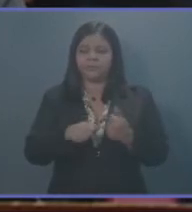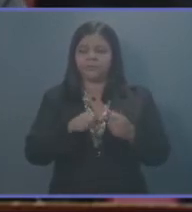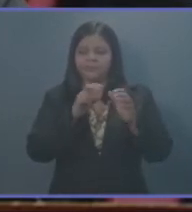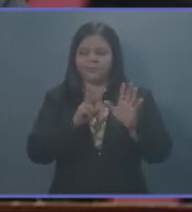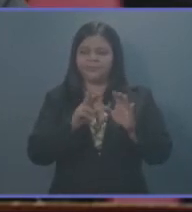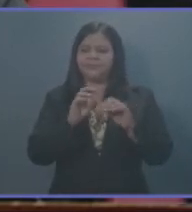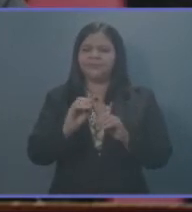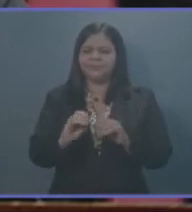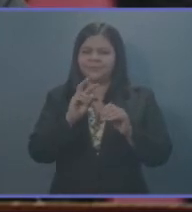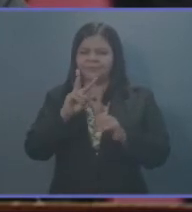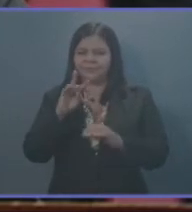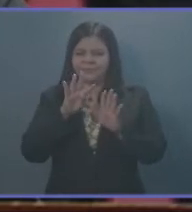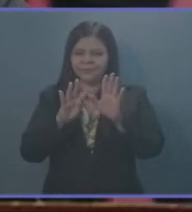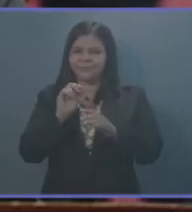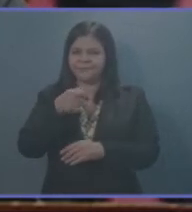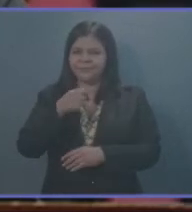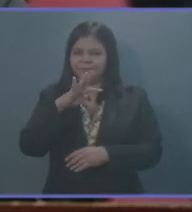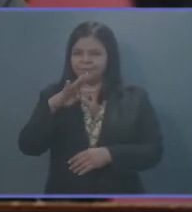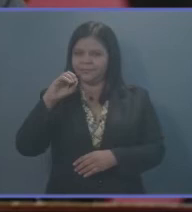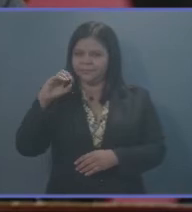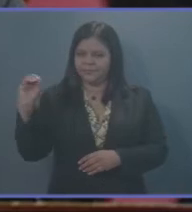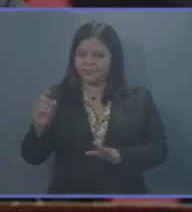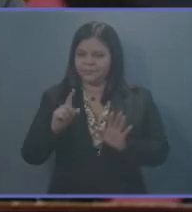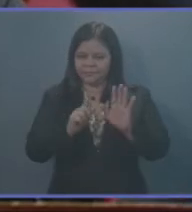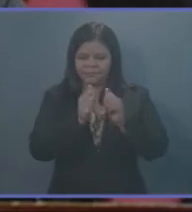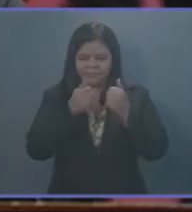6.429.700. Total,